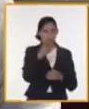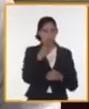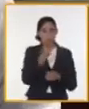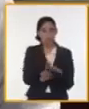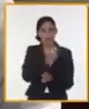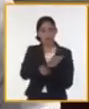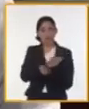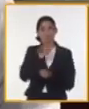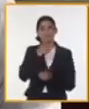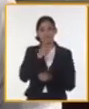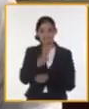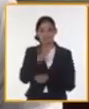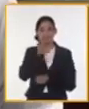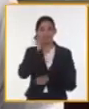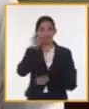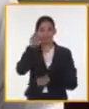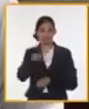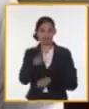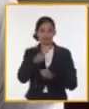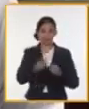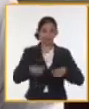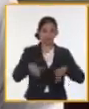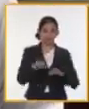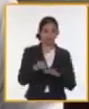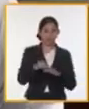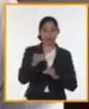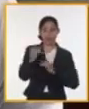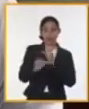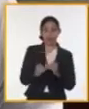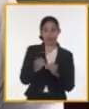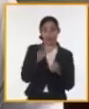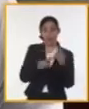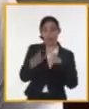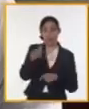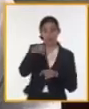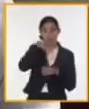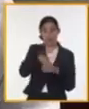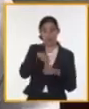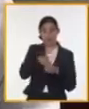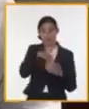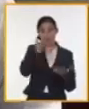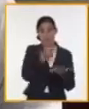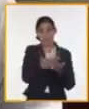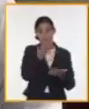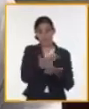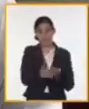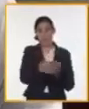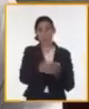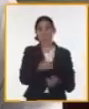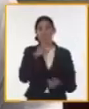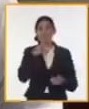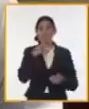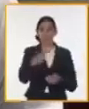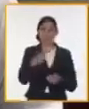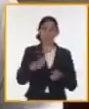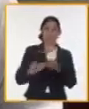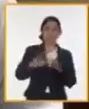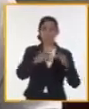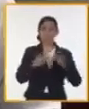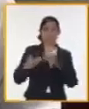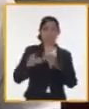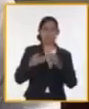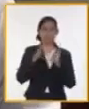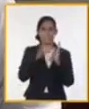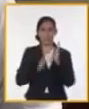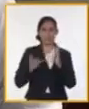que también están presentes en cada una de nuestras cooperativas y la hemos estado discutiendo en estos últimos meses de manera crítica, en primer